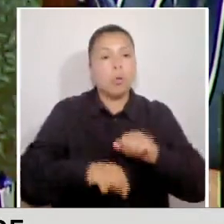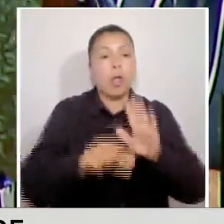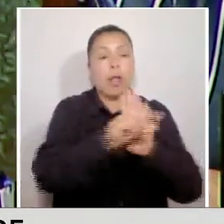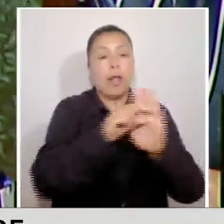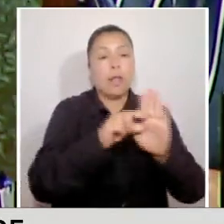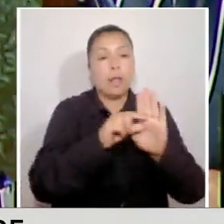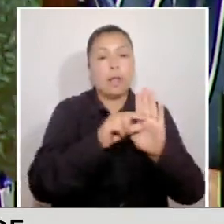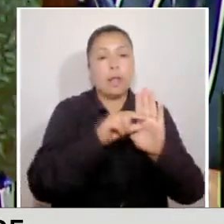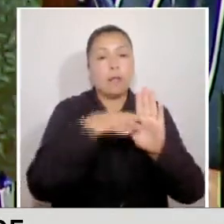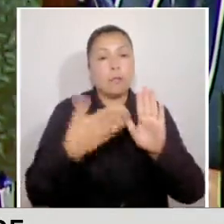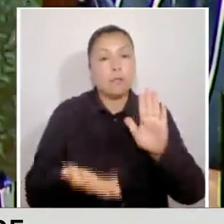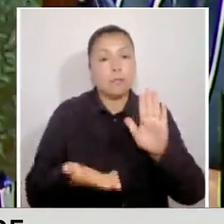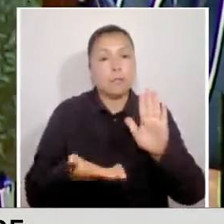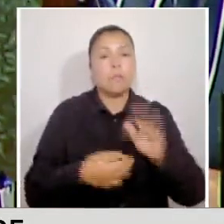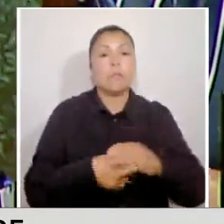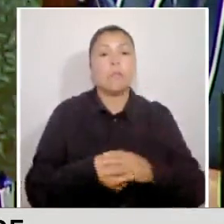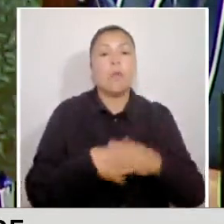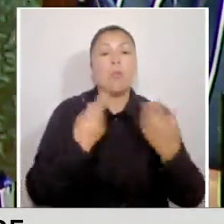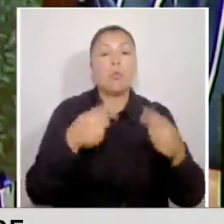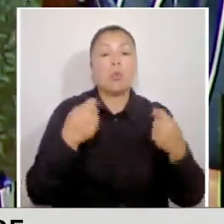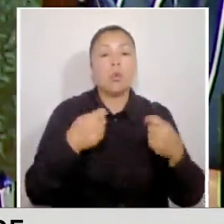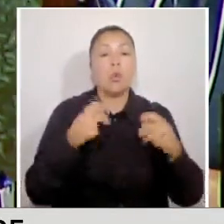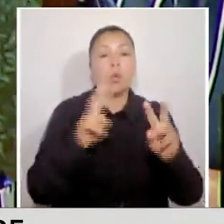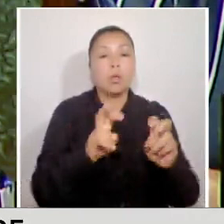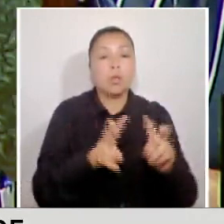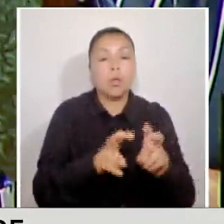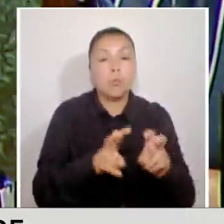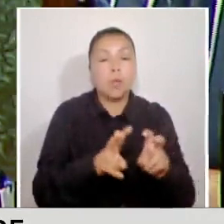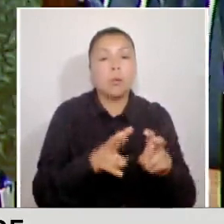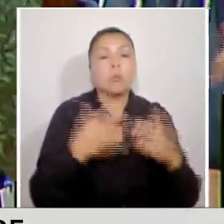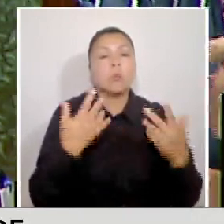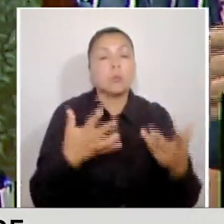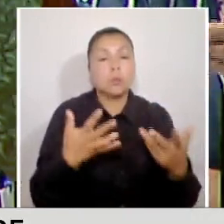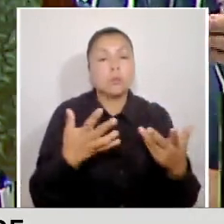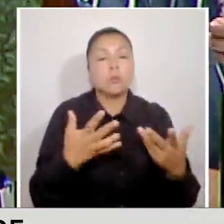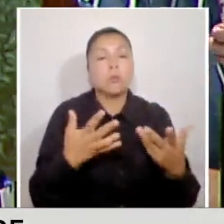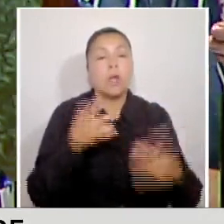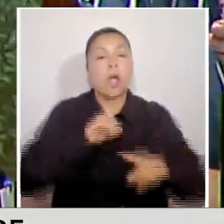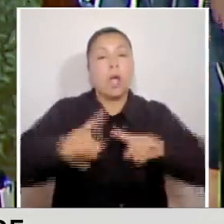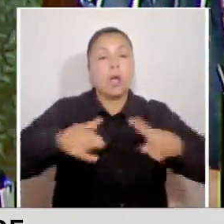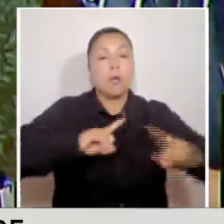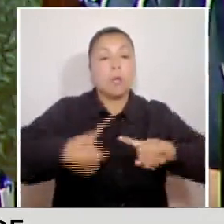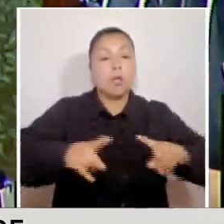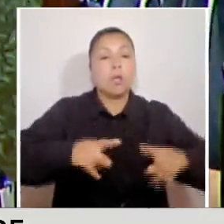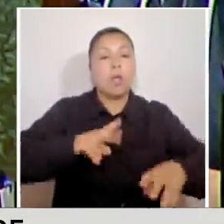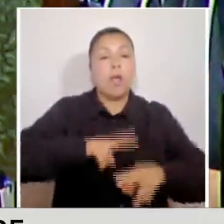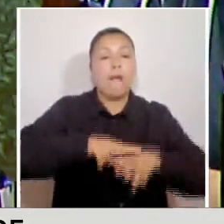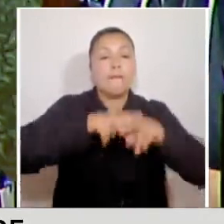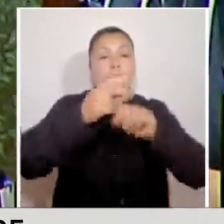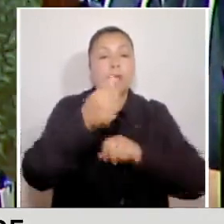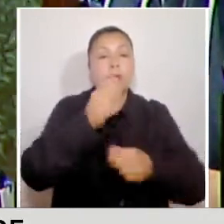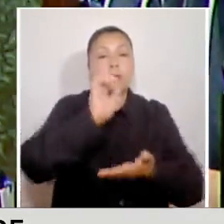precedente por tratar materias que inciden en la administración financiera del